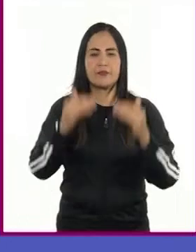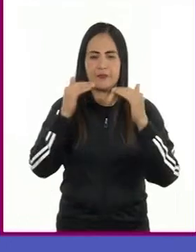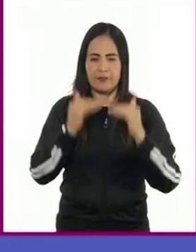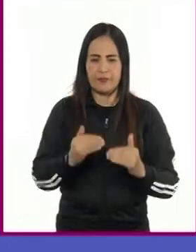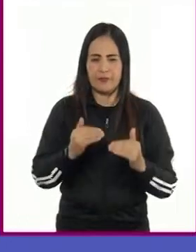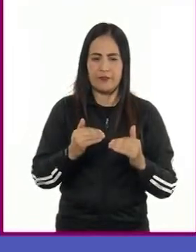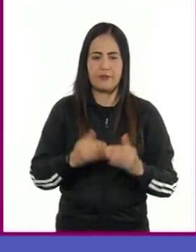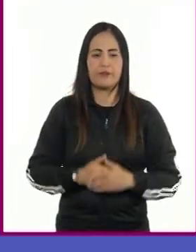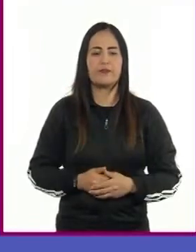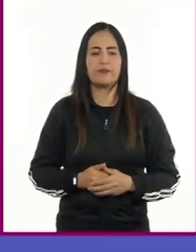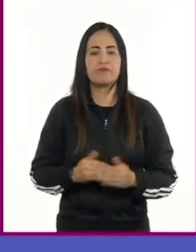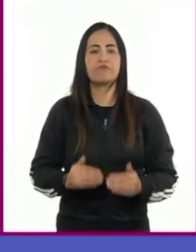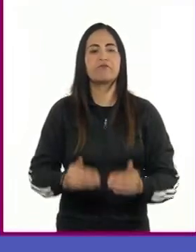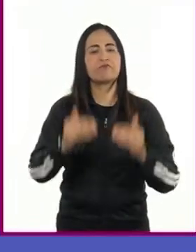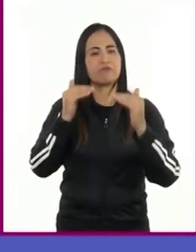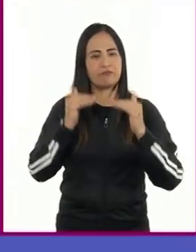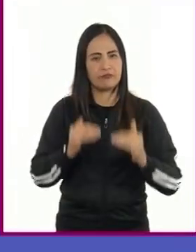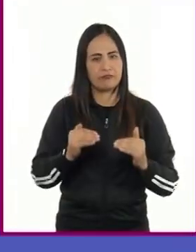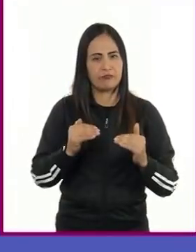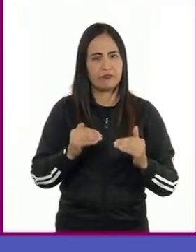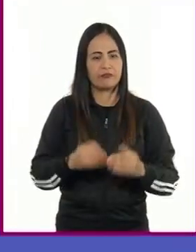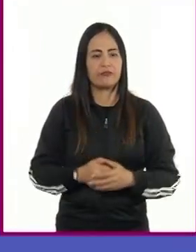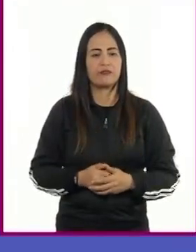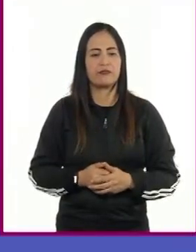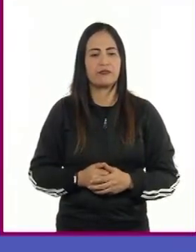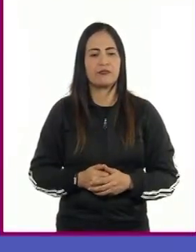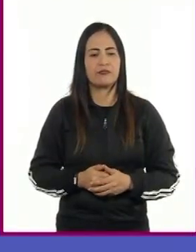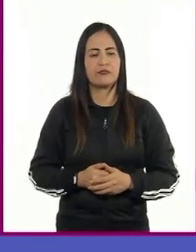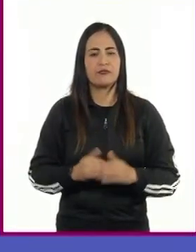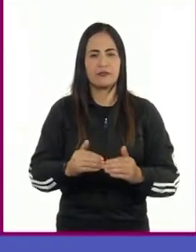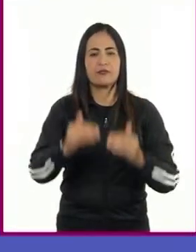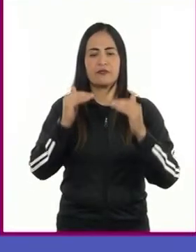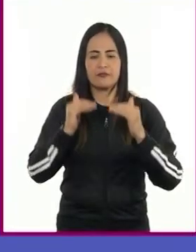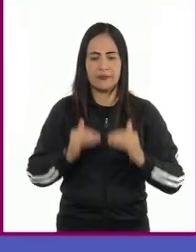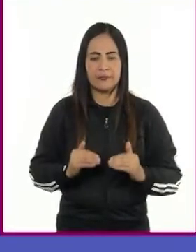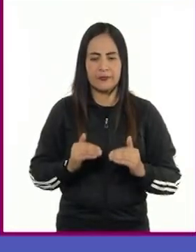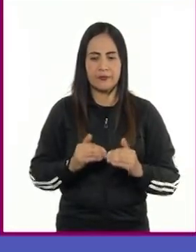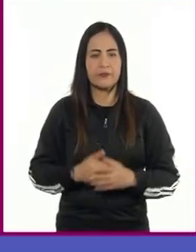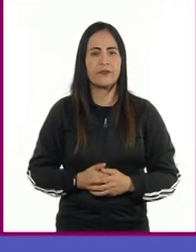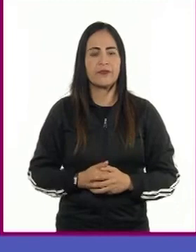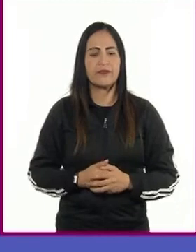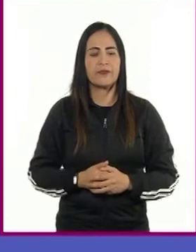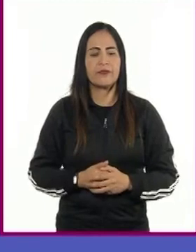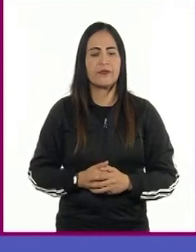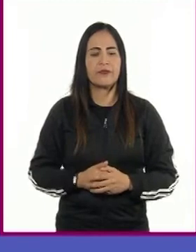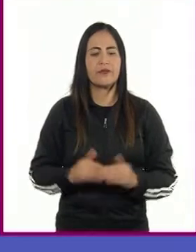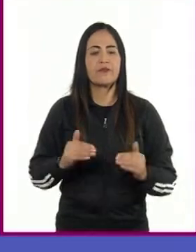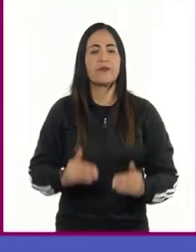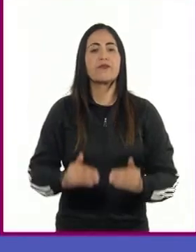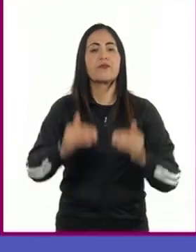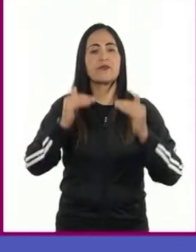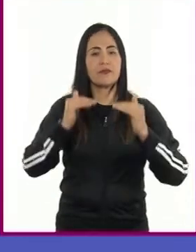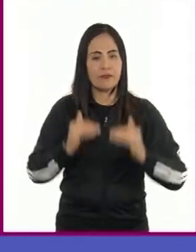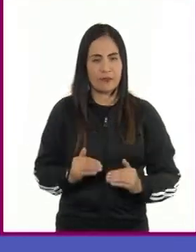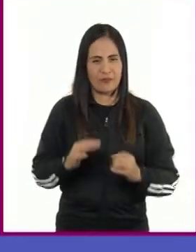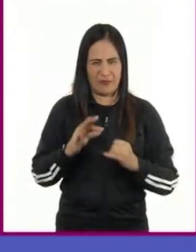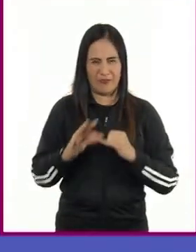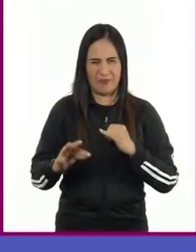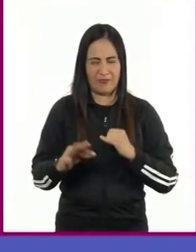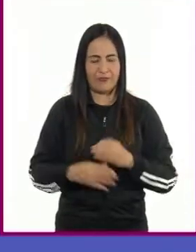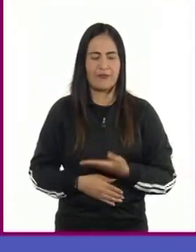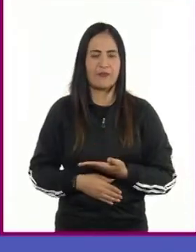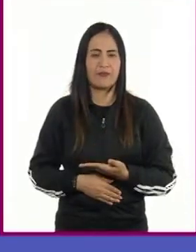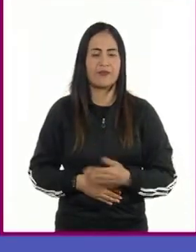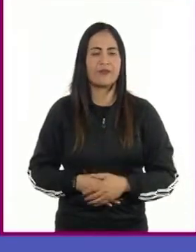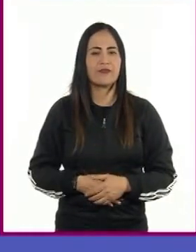originarios, igualdad y diversidad, culturas diversas. Las lenguas diversas dan distinto significado